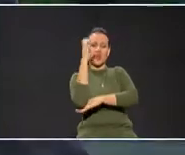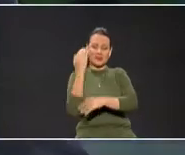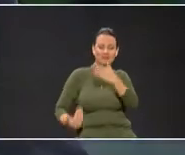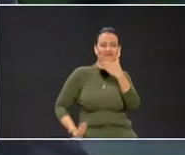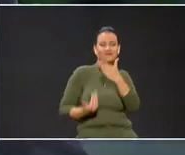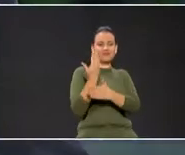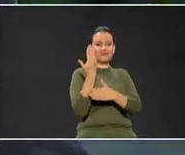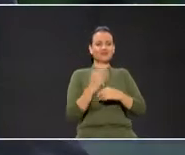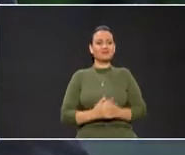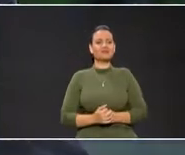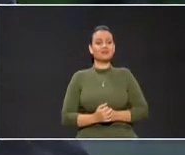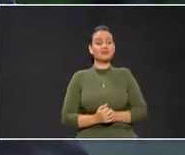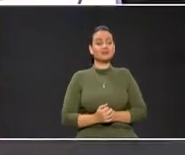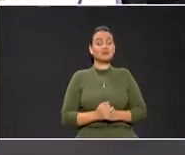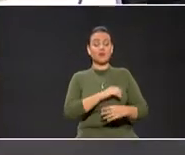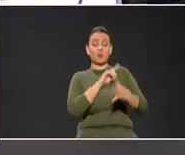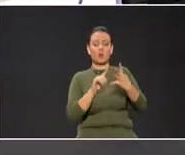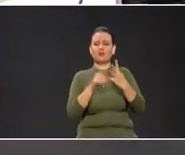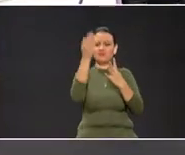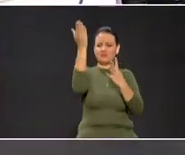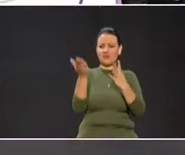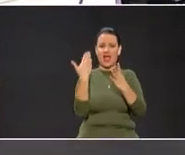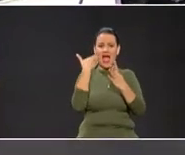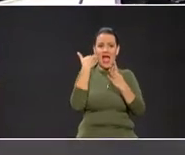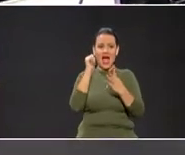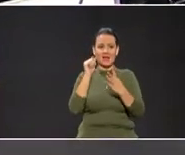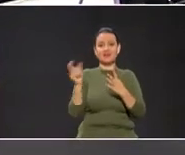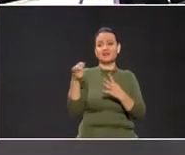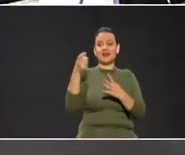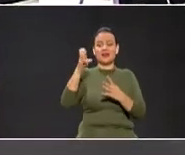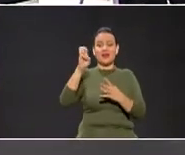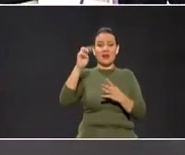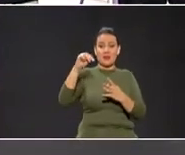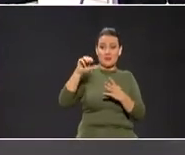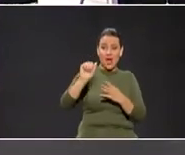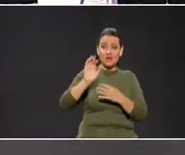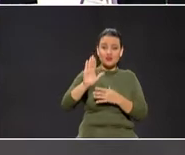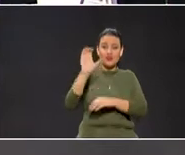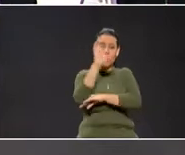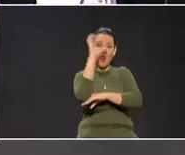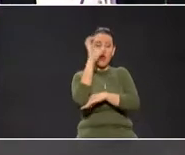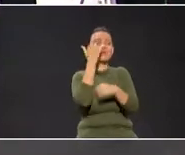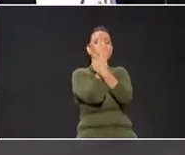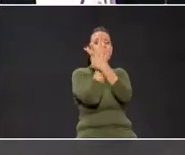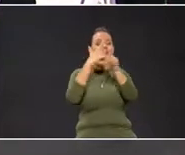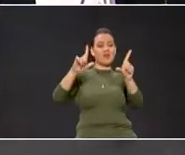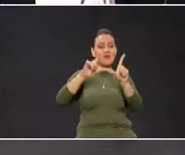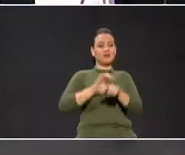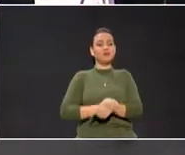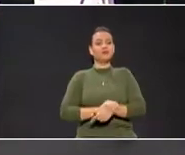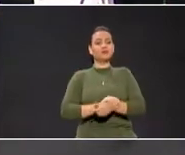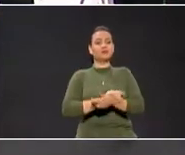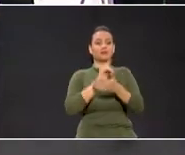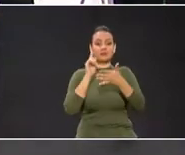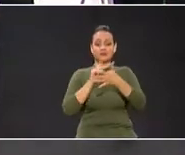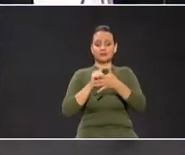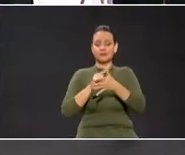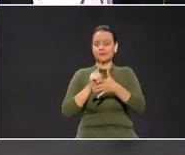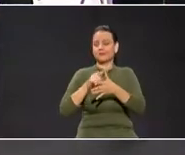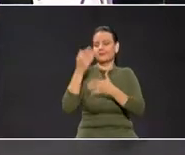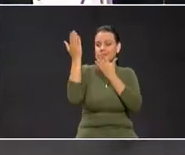está con nosotros el era doctora gemma mejía de colombia justas libres en el puesto número 5 de hoy en el atril número